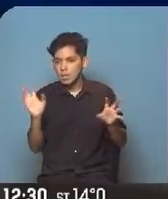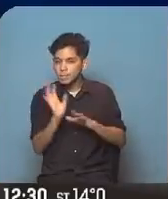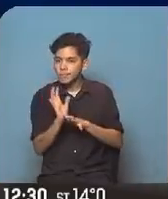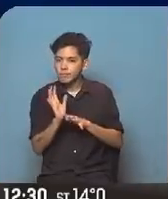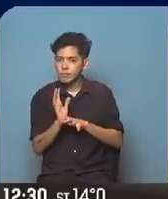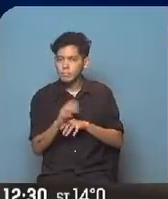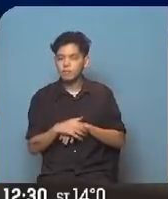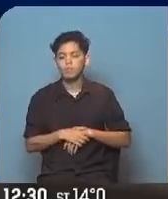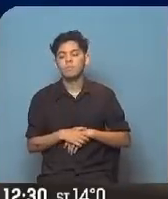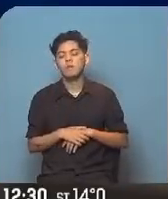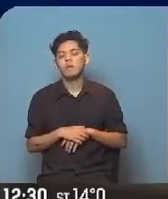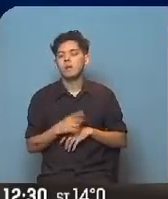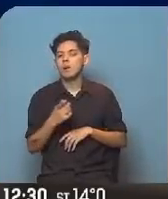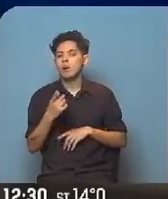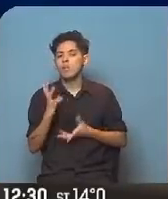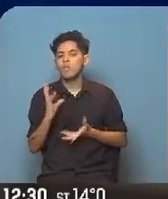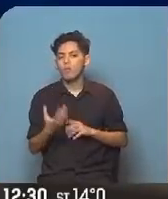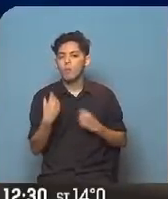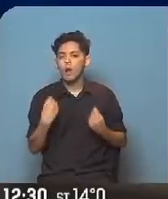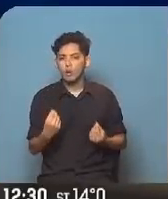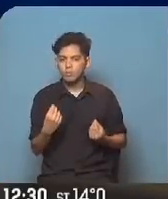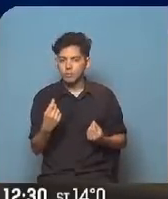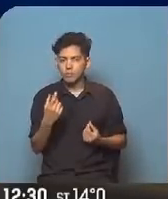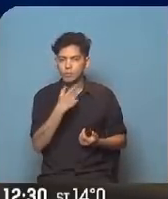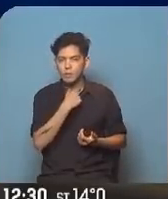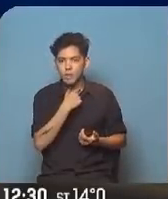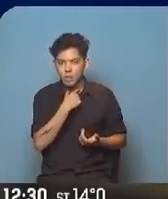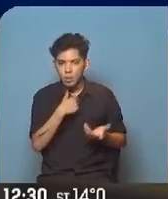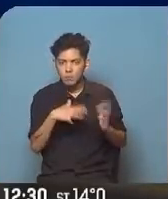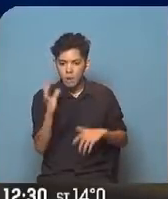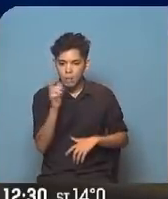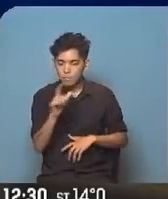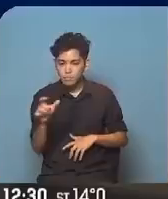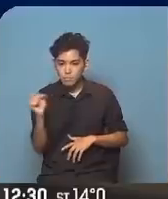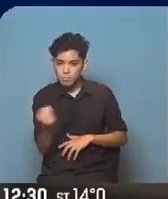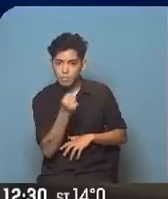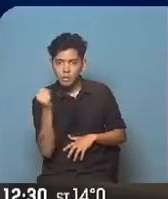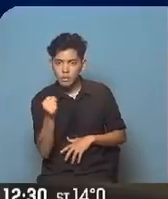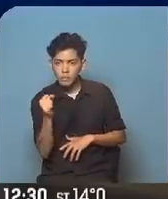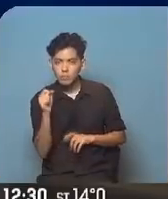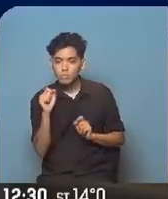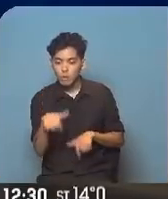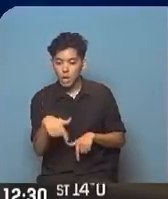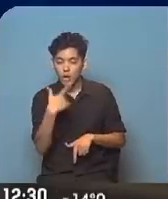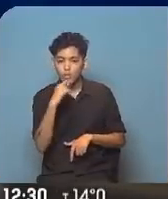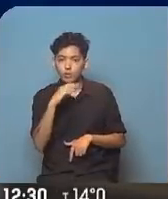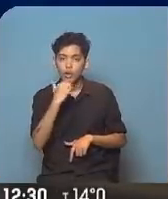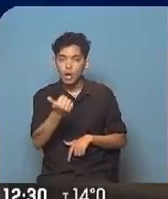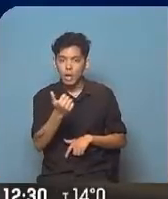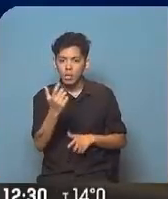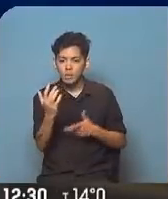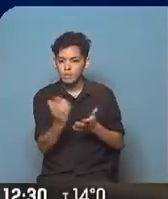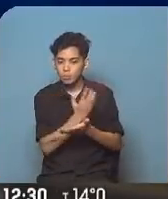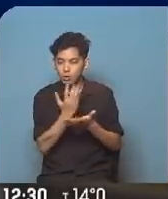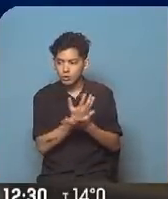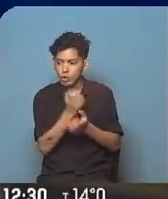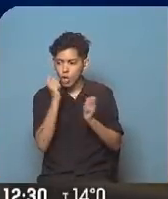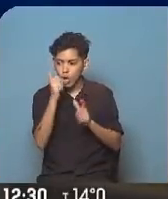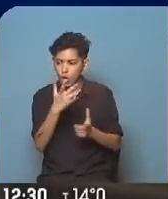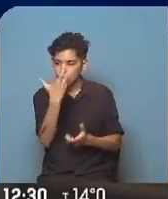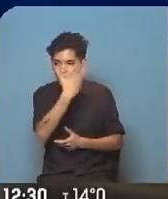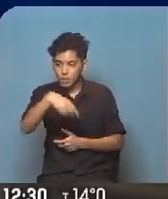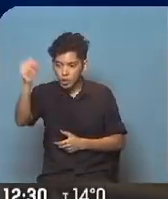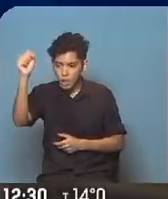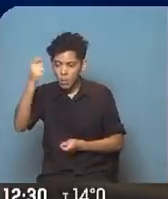permítanme, en el sentido de que eligió gravar la porción más importante, porque el grueso de la soja se exporta procesada, el 3/4 de la soja